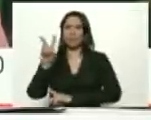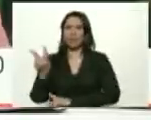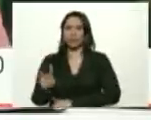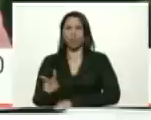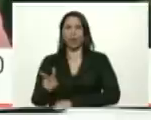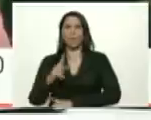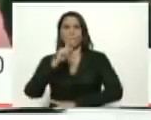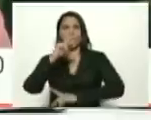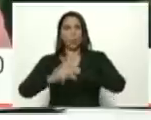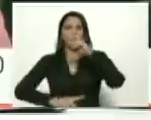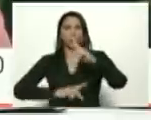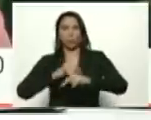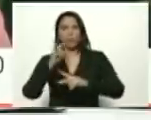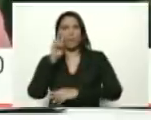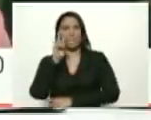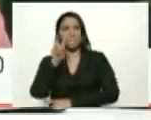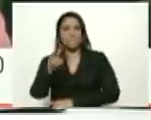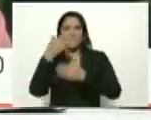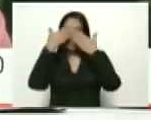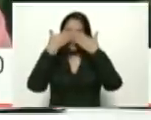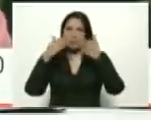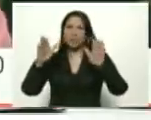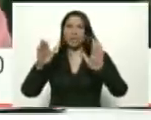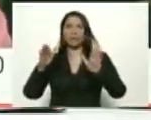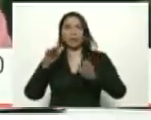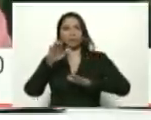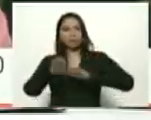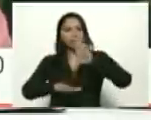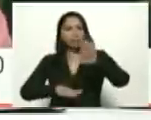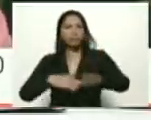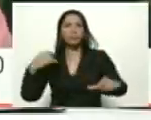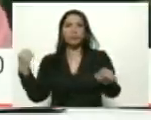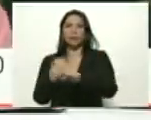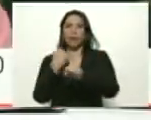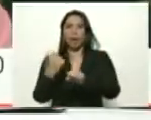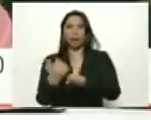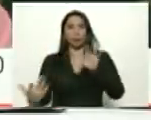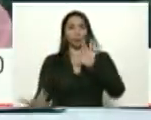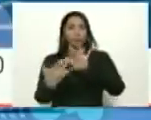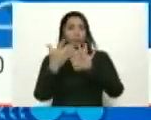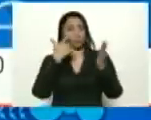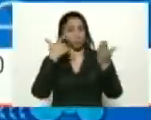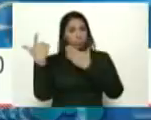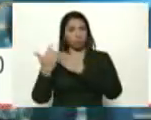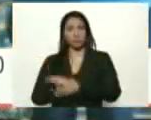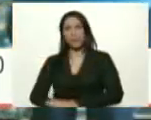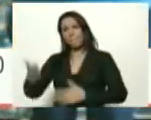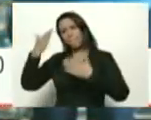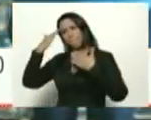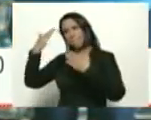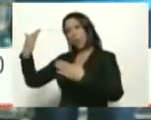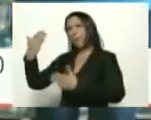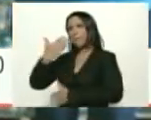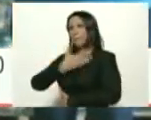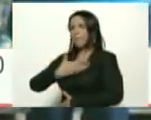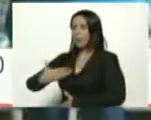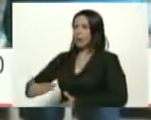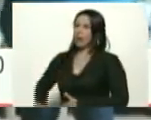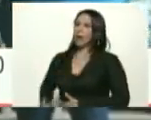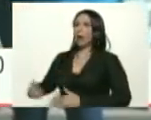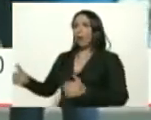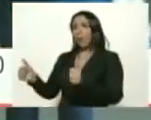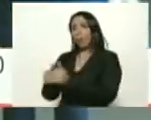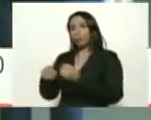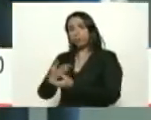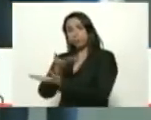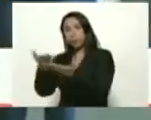productiva visible, avanzando, trabajando. Adelante, gobernadora. Le saludamos, presidente, y con usted